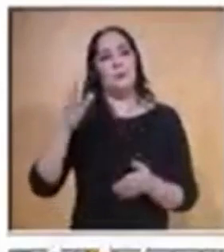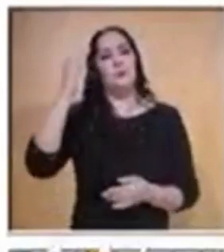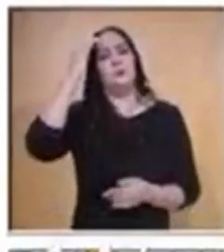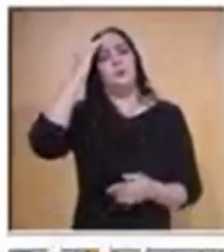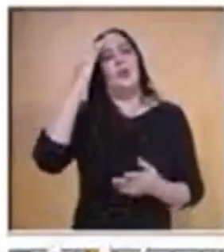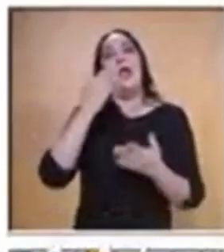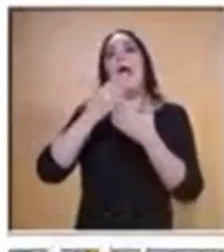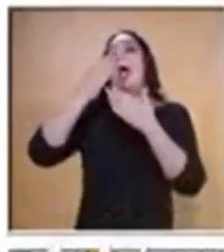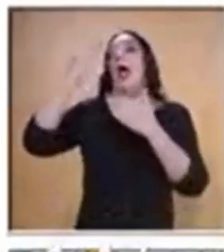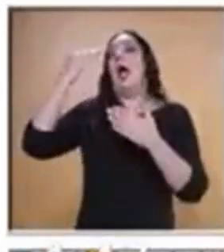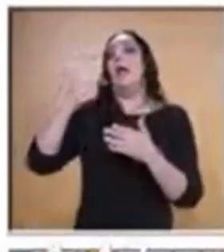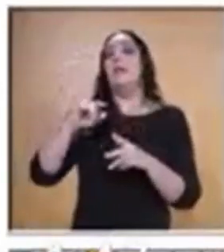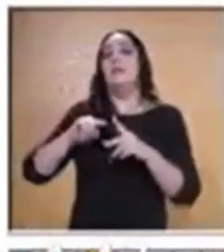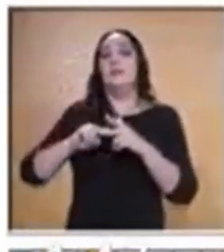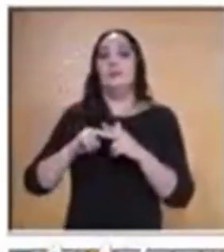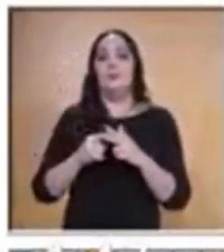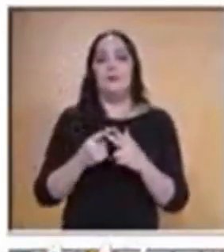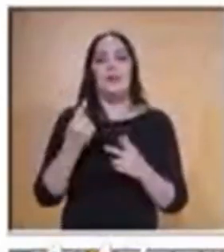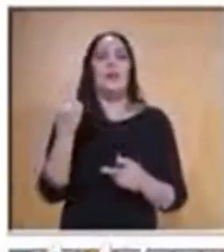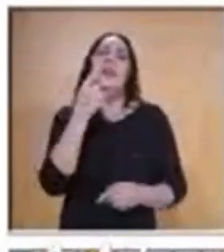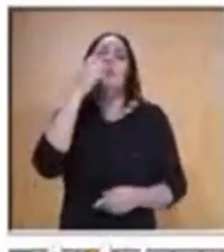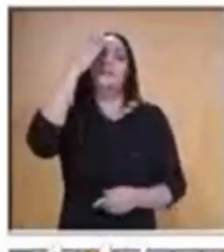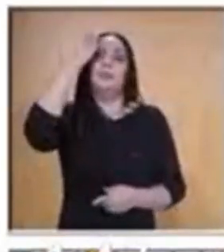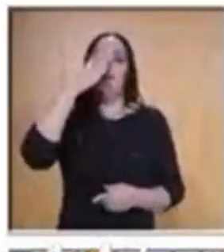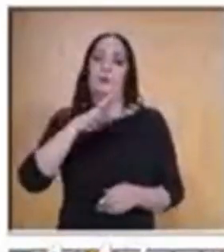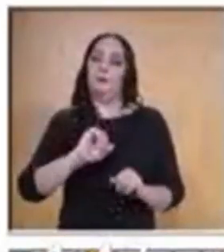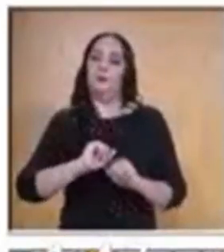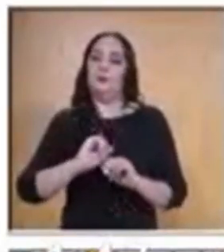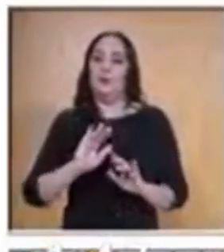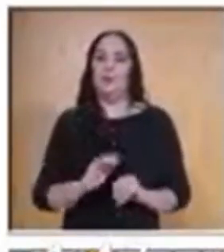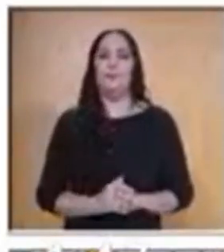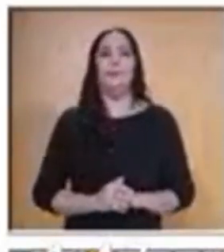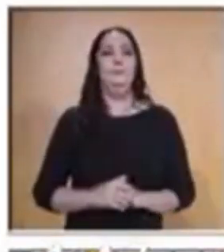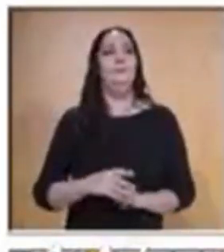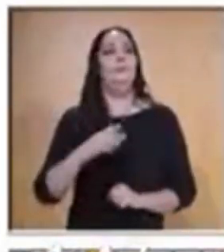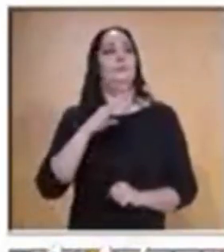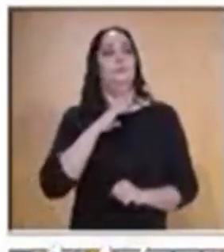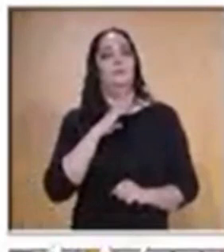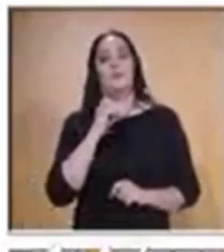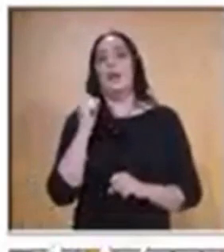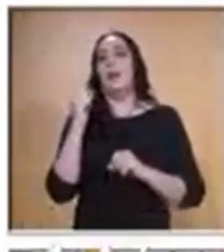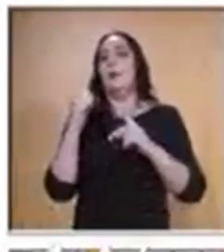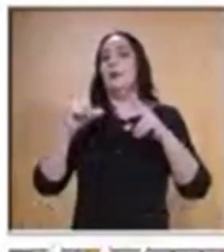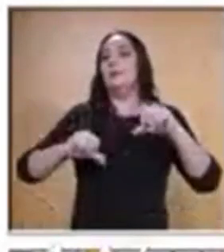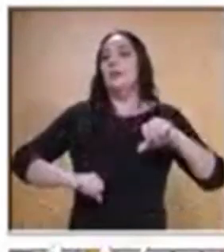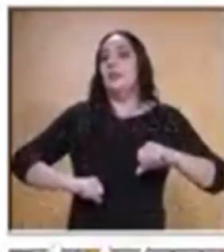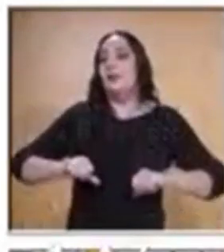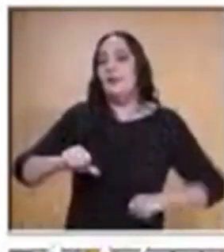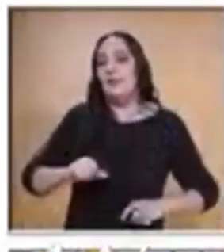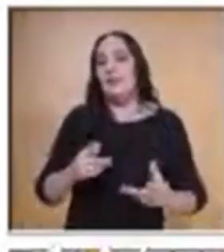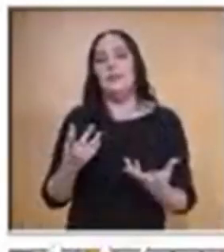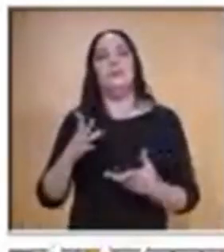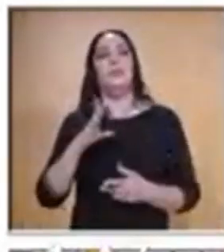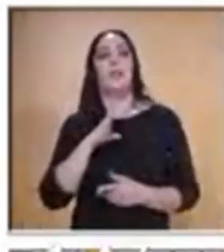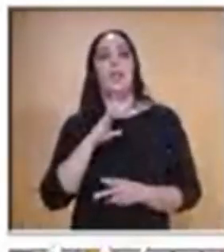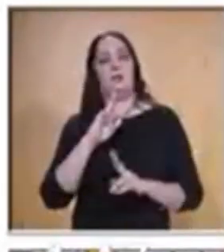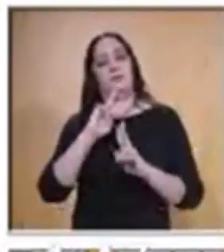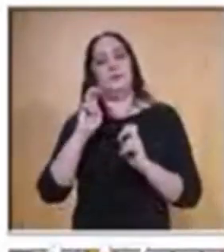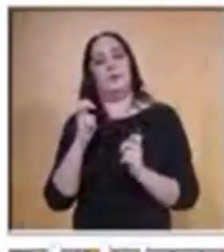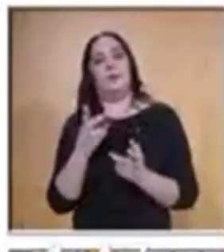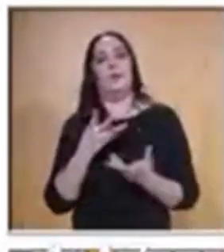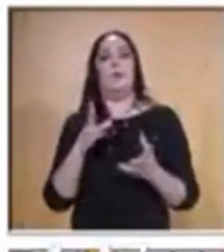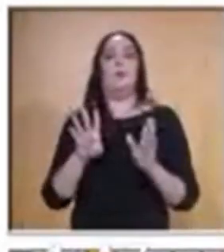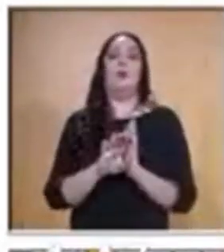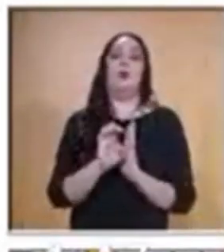previos. Antes de empezar, ¿qué es lo que sabemos? Existen actividades primarias que consisten en la extracción